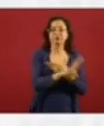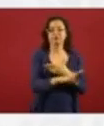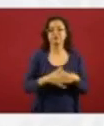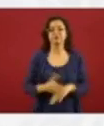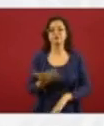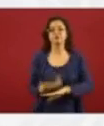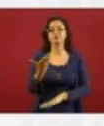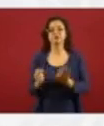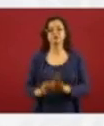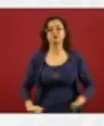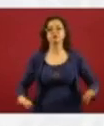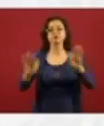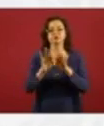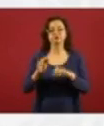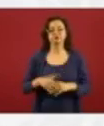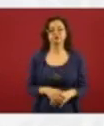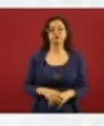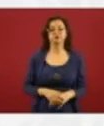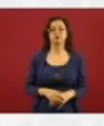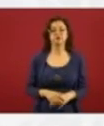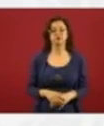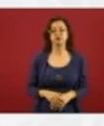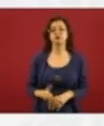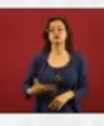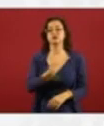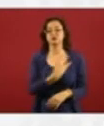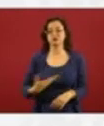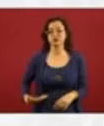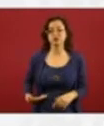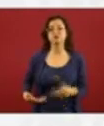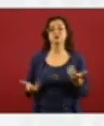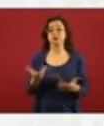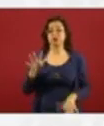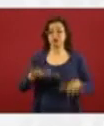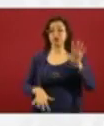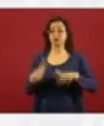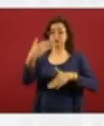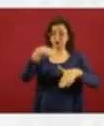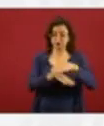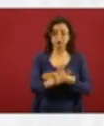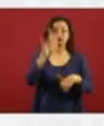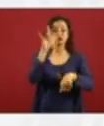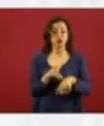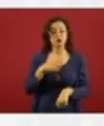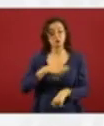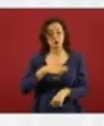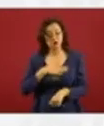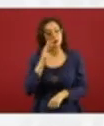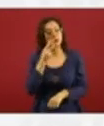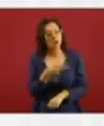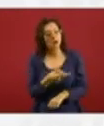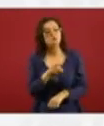es importante que lo hagan. Nuestro señor presidente ha estado usando estos baños. Pudo constatar que estaba muy